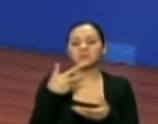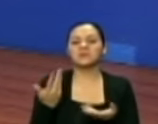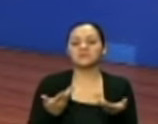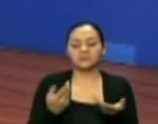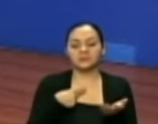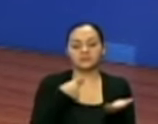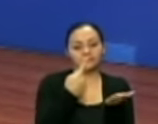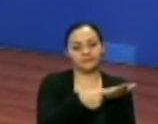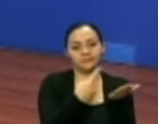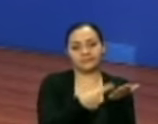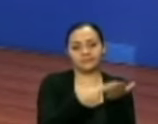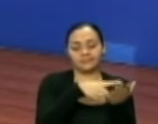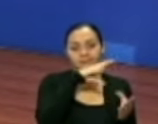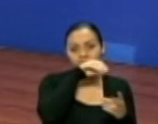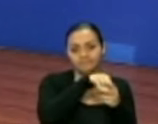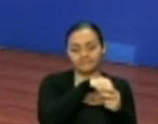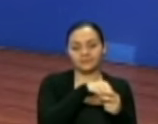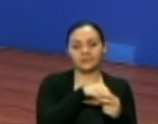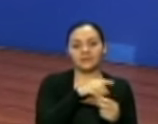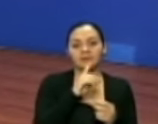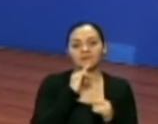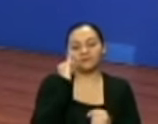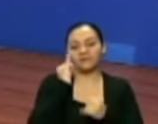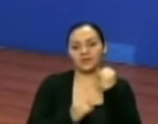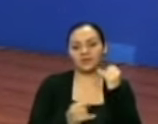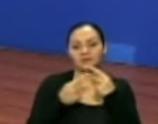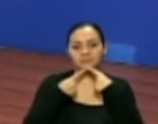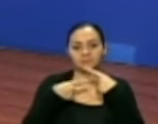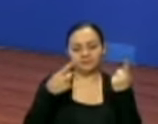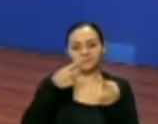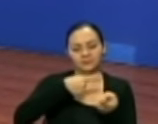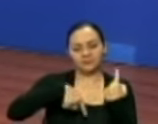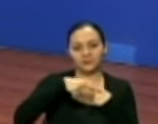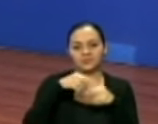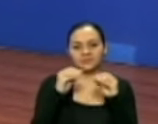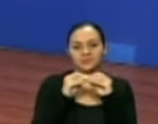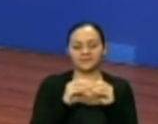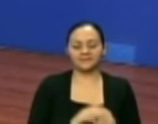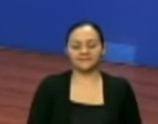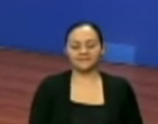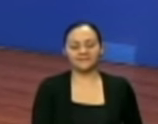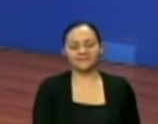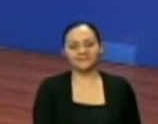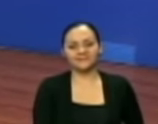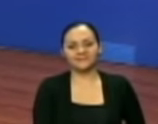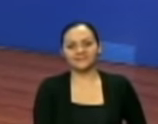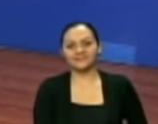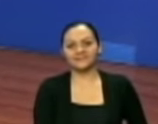pantallas todo lo relacionado a la declaración final. Así es, ya regresamos con más aquí en su canal Ciudadano TV.